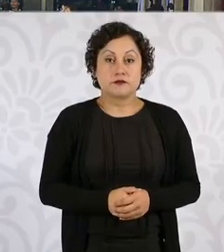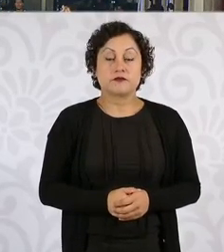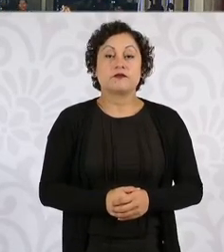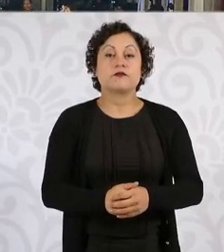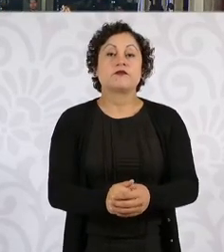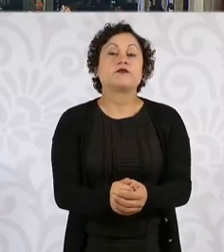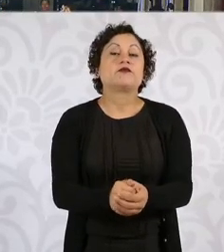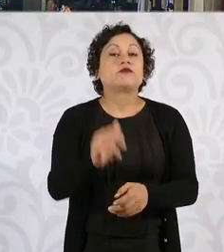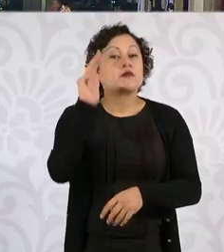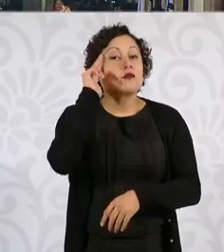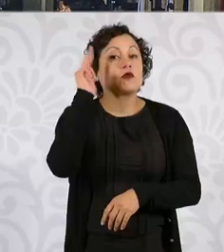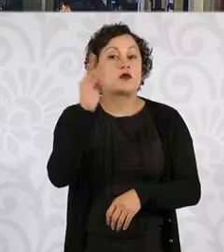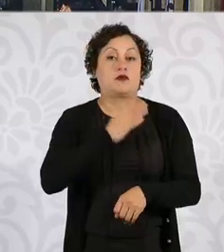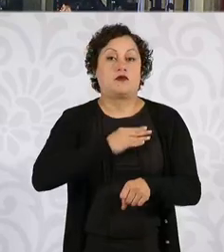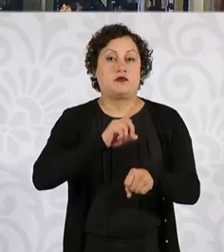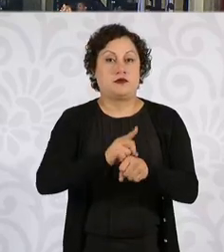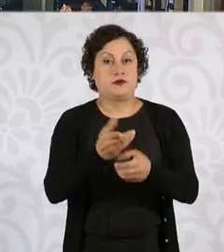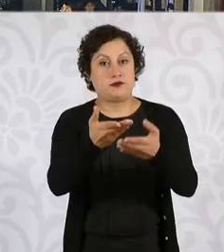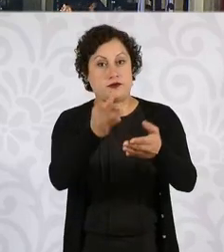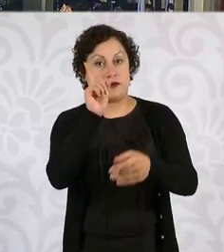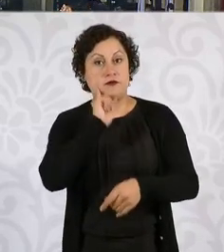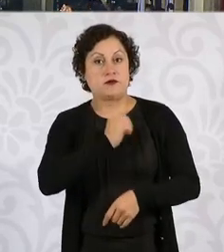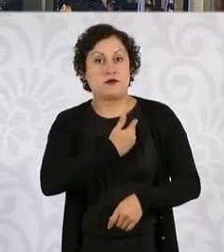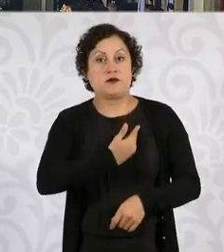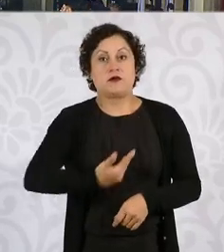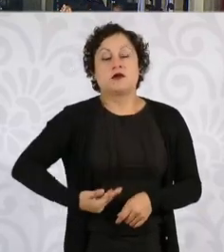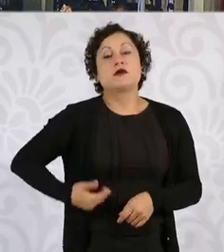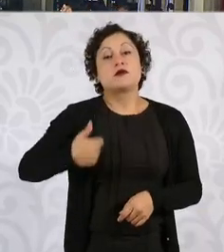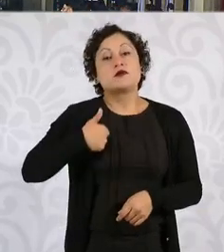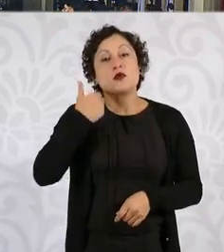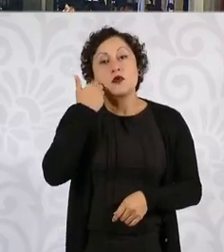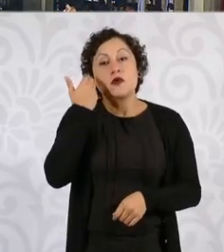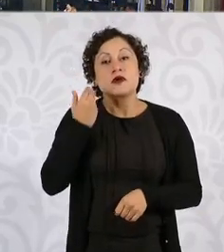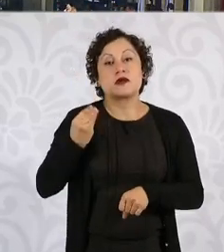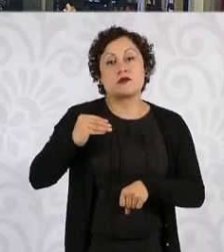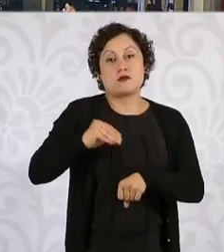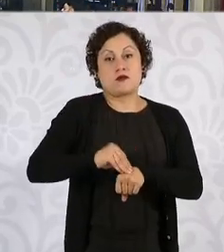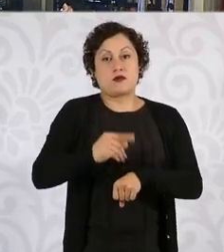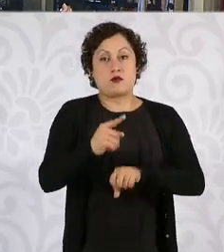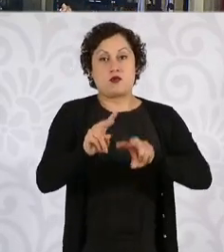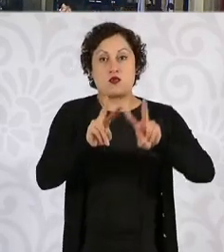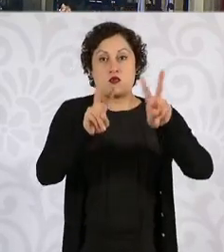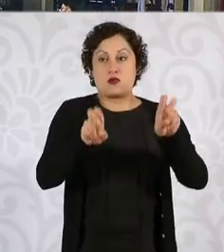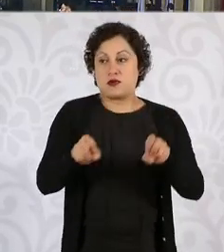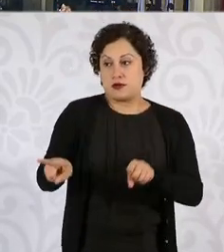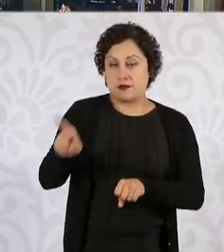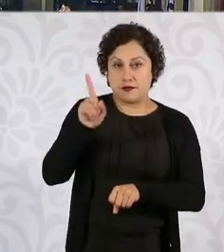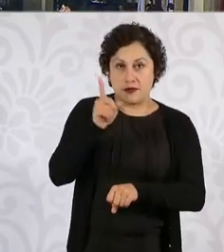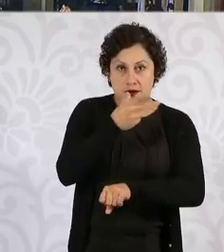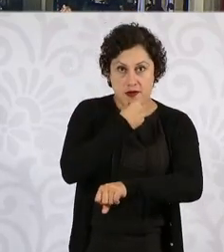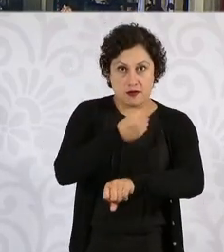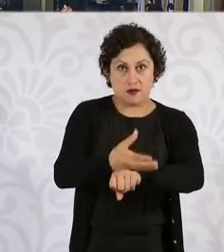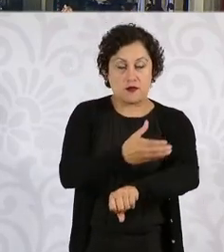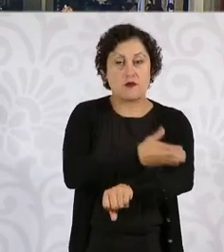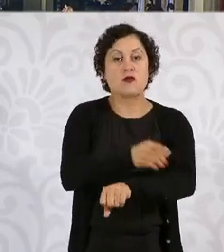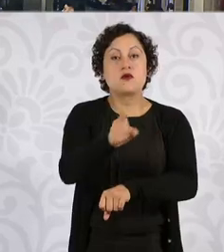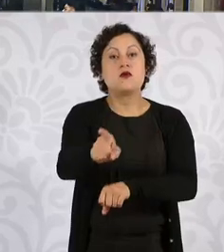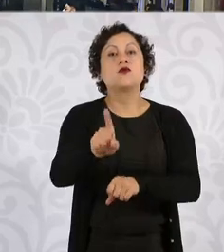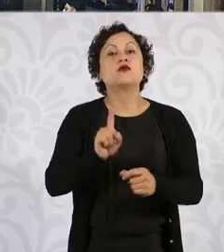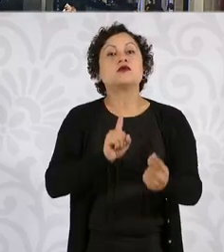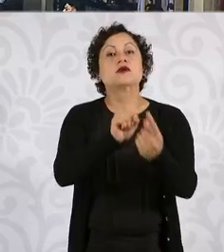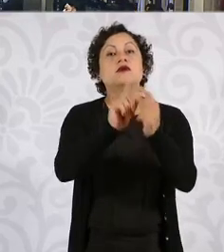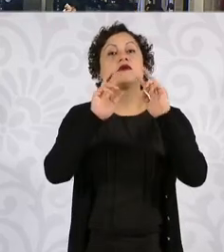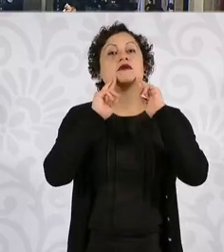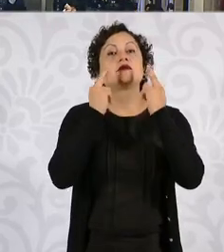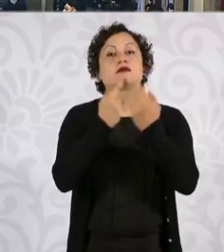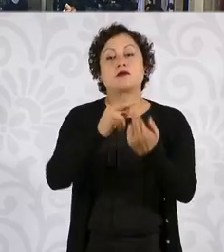Hola, buenos días, presidenta. Quería puntualizar un tema que comentaba el compañero. Usted se reunió con Josep Borrell y